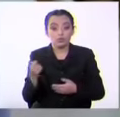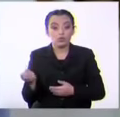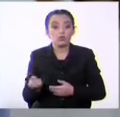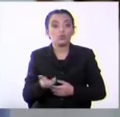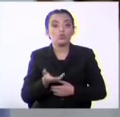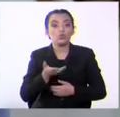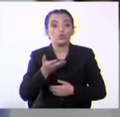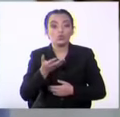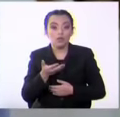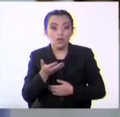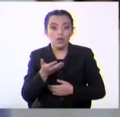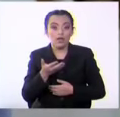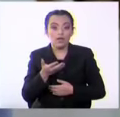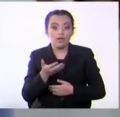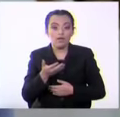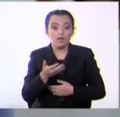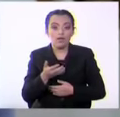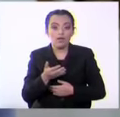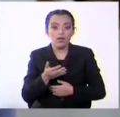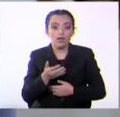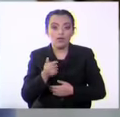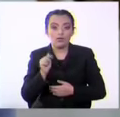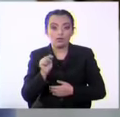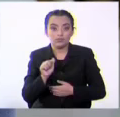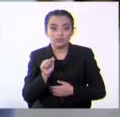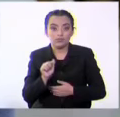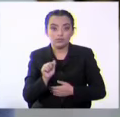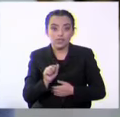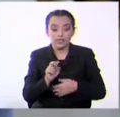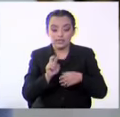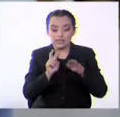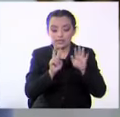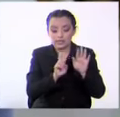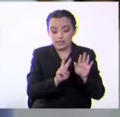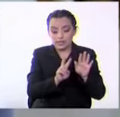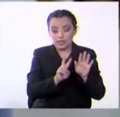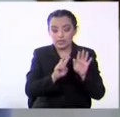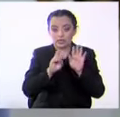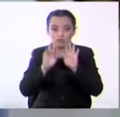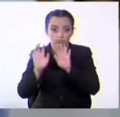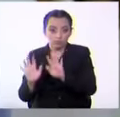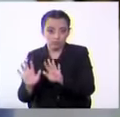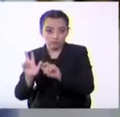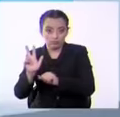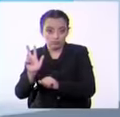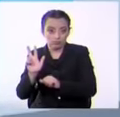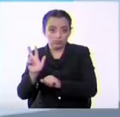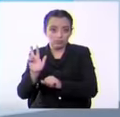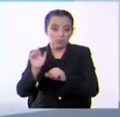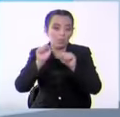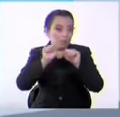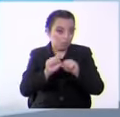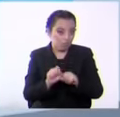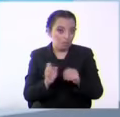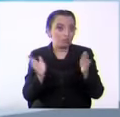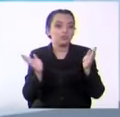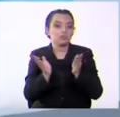frecuencias alélicas de 7 y 13? Podemos hacer el ejercicio.